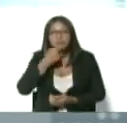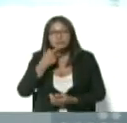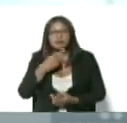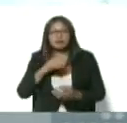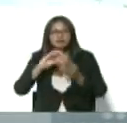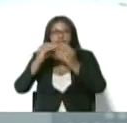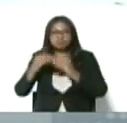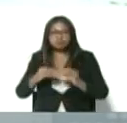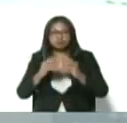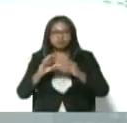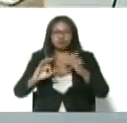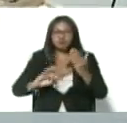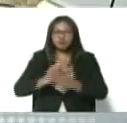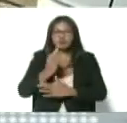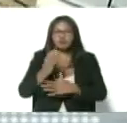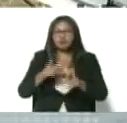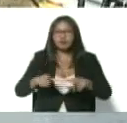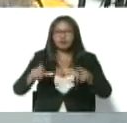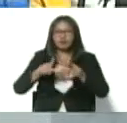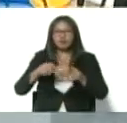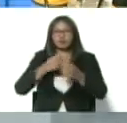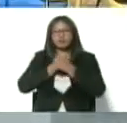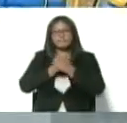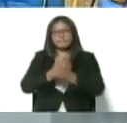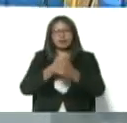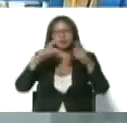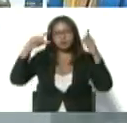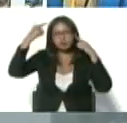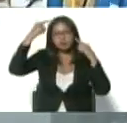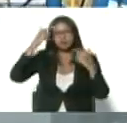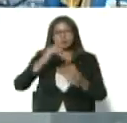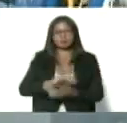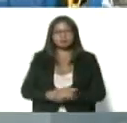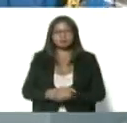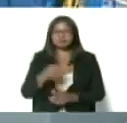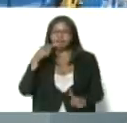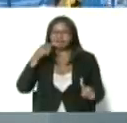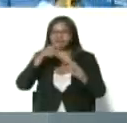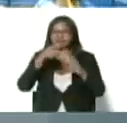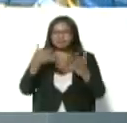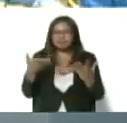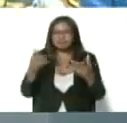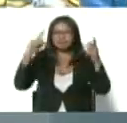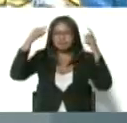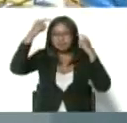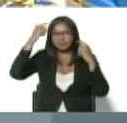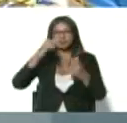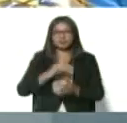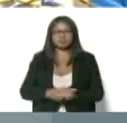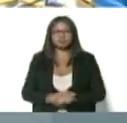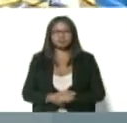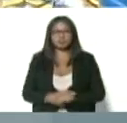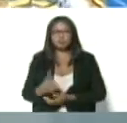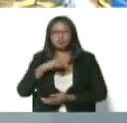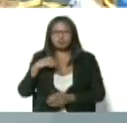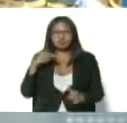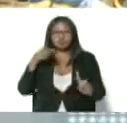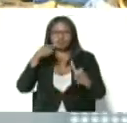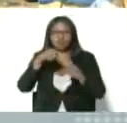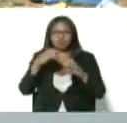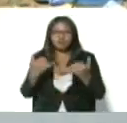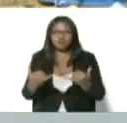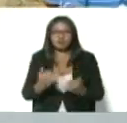este centro fundado por nuestro amado comandante hugo chávez este es el camino de chávez nosotros vamos por el camino